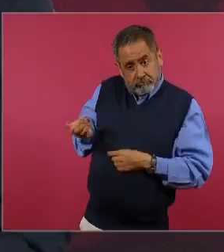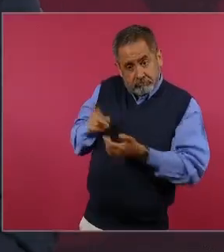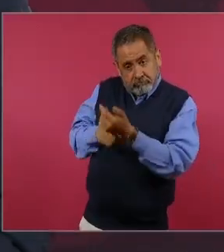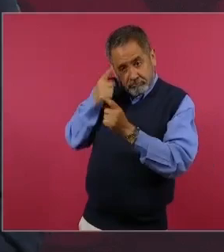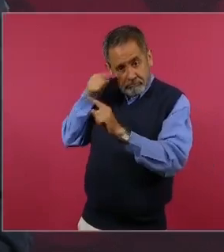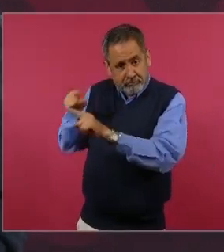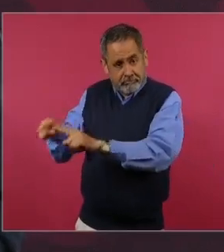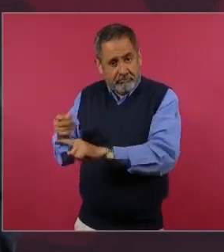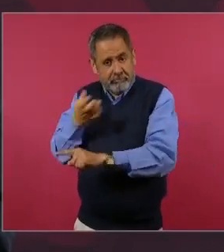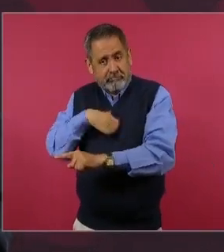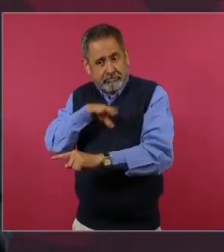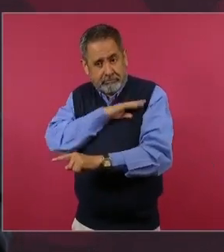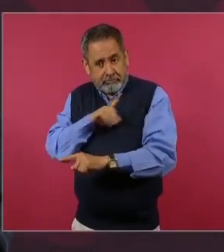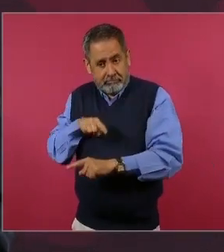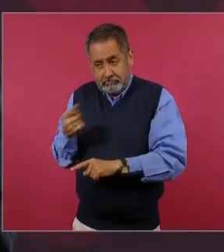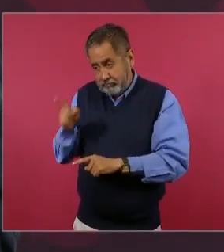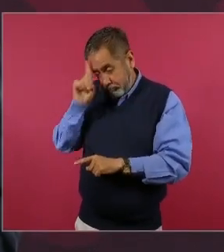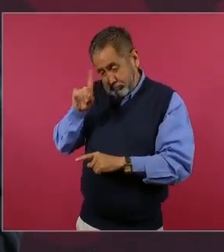a